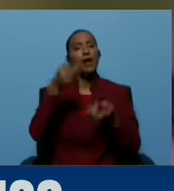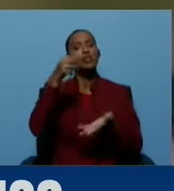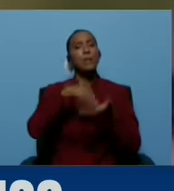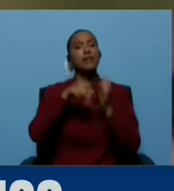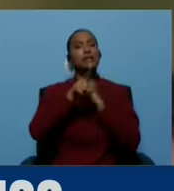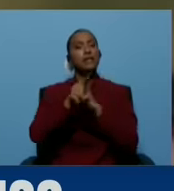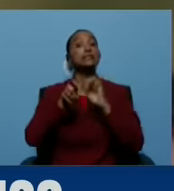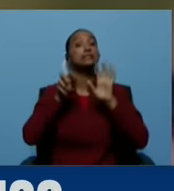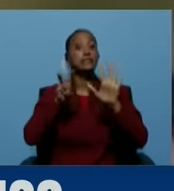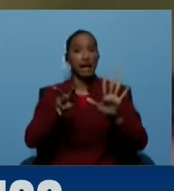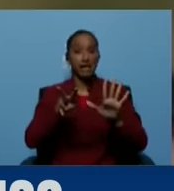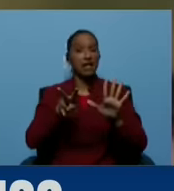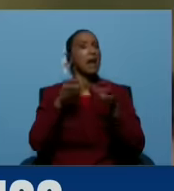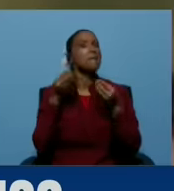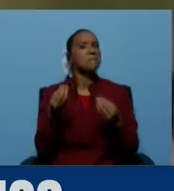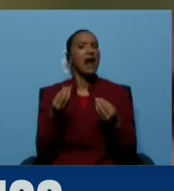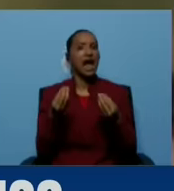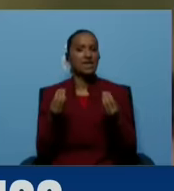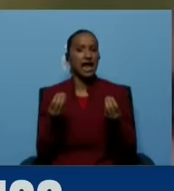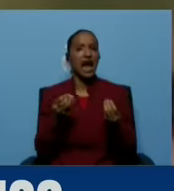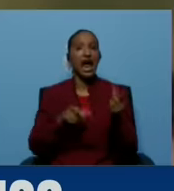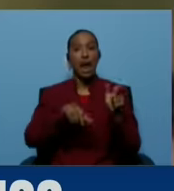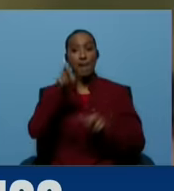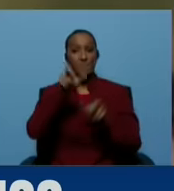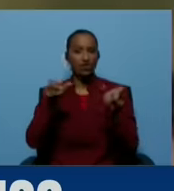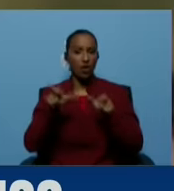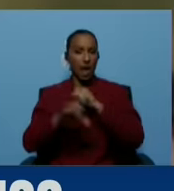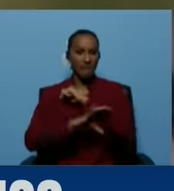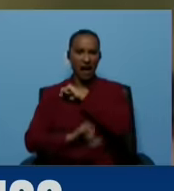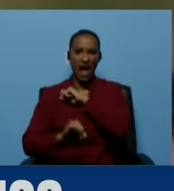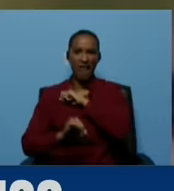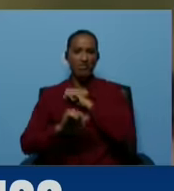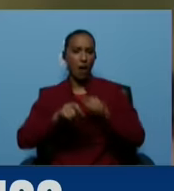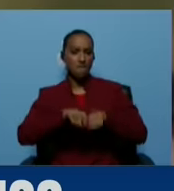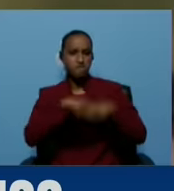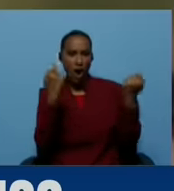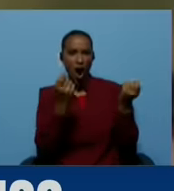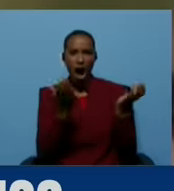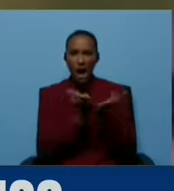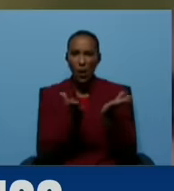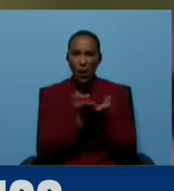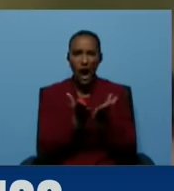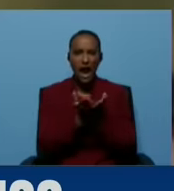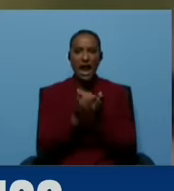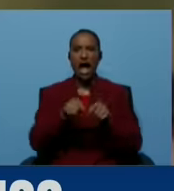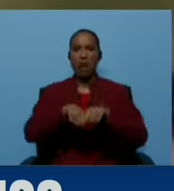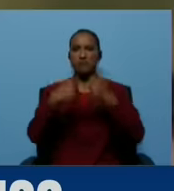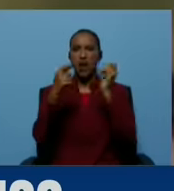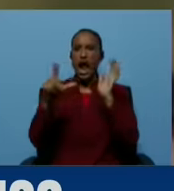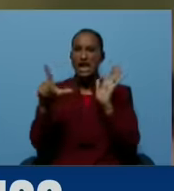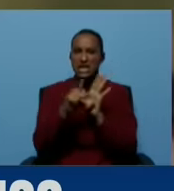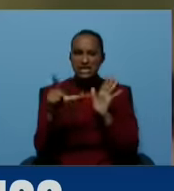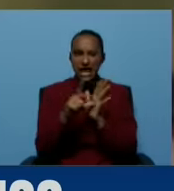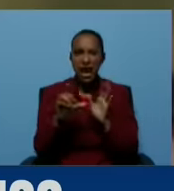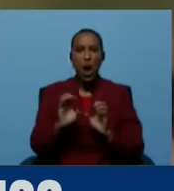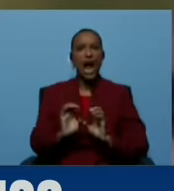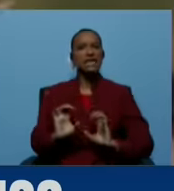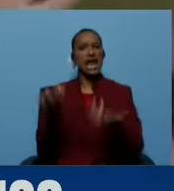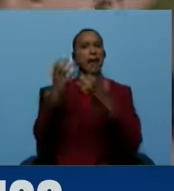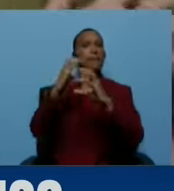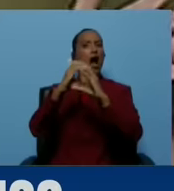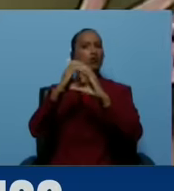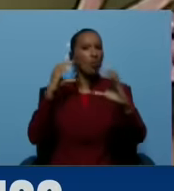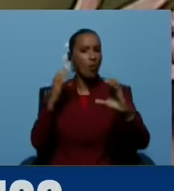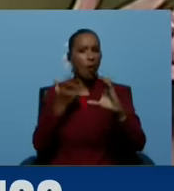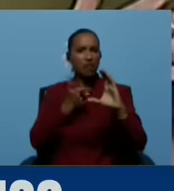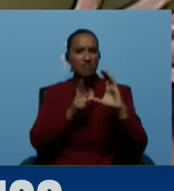que salieran a vandalizar escuelas, centros de salud, liceos, quema de transporte público,